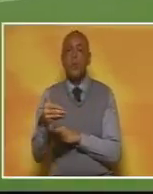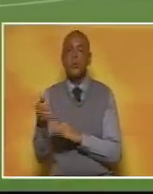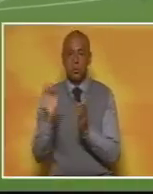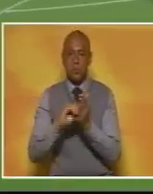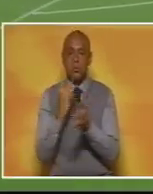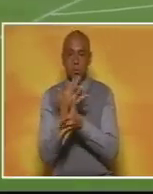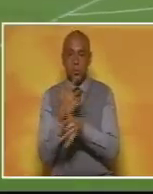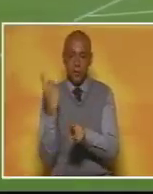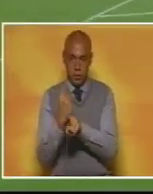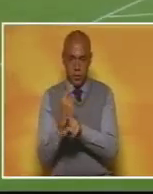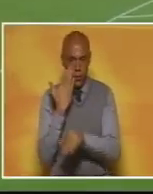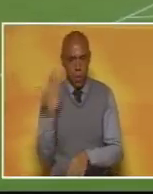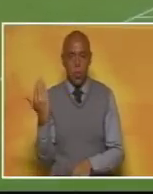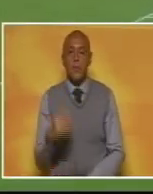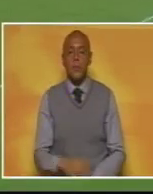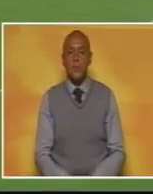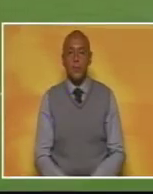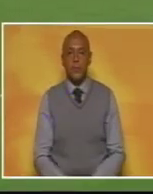previamente al...